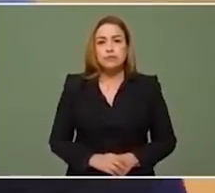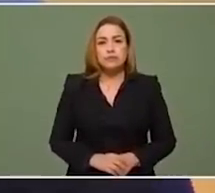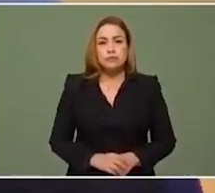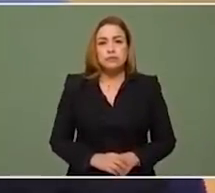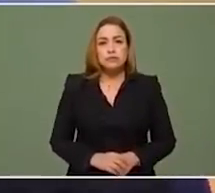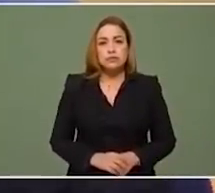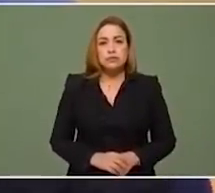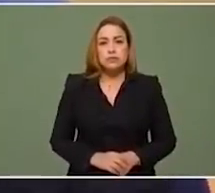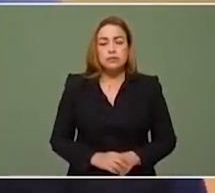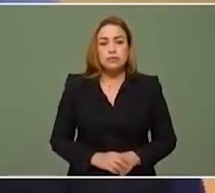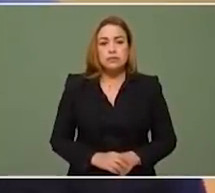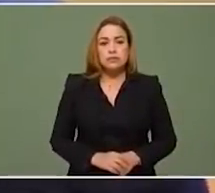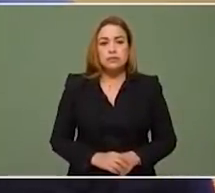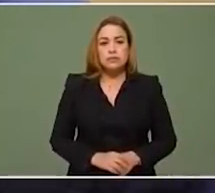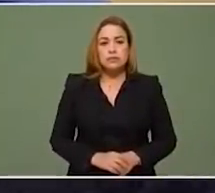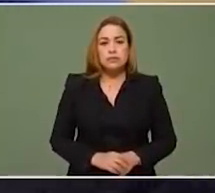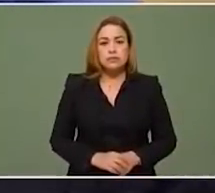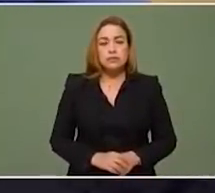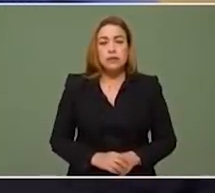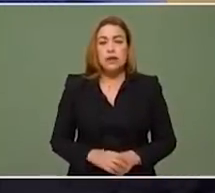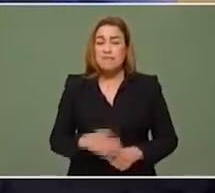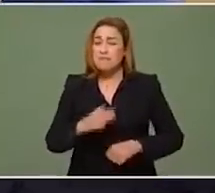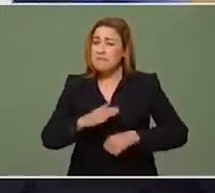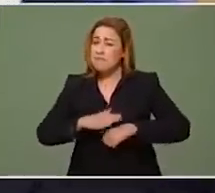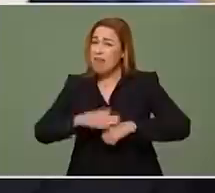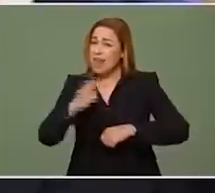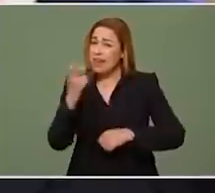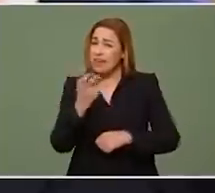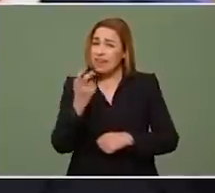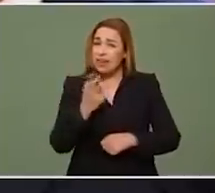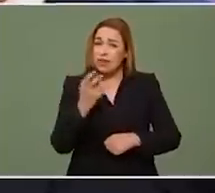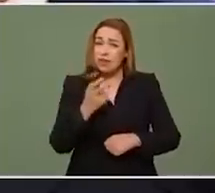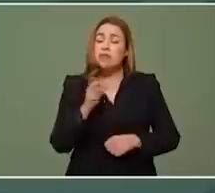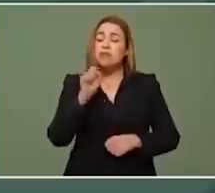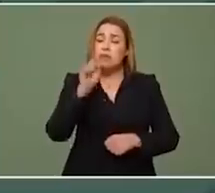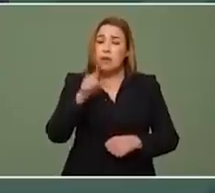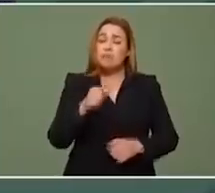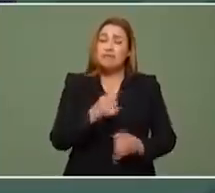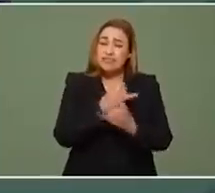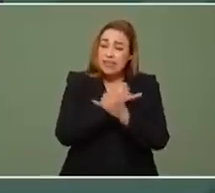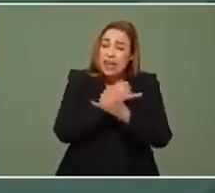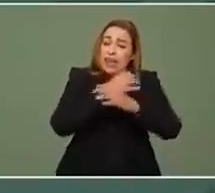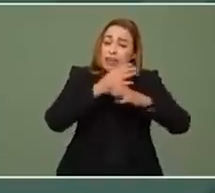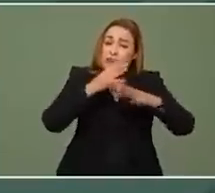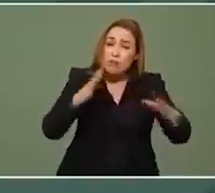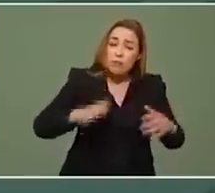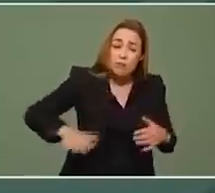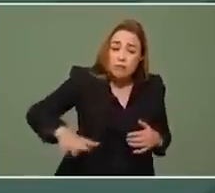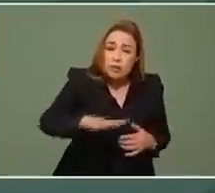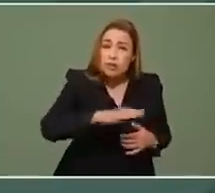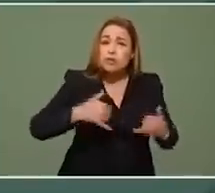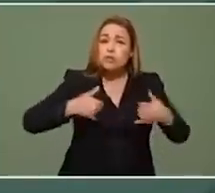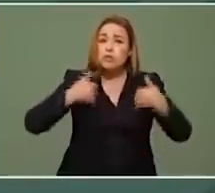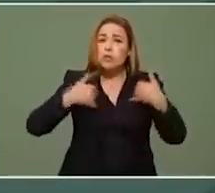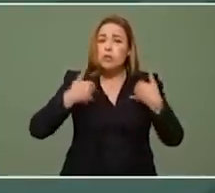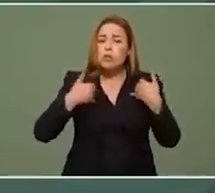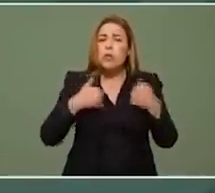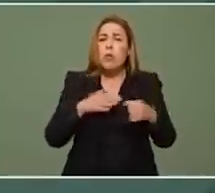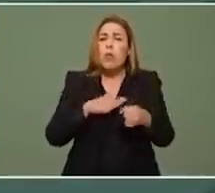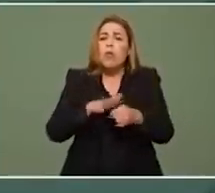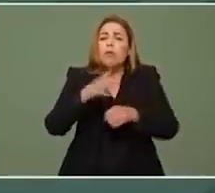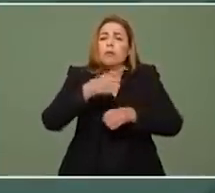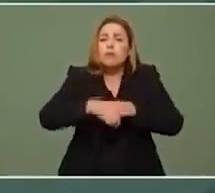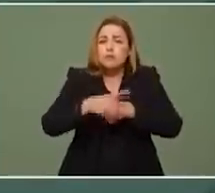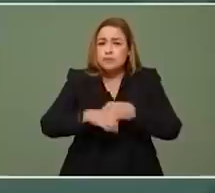e informar sobre el daño que causan y ciertas drogas en